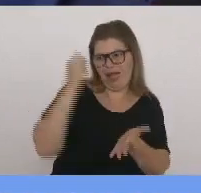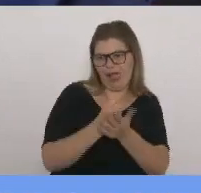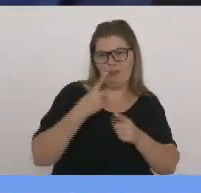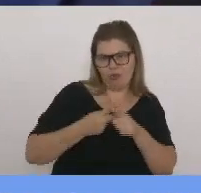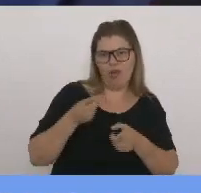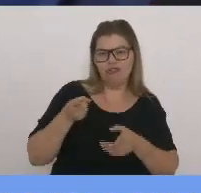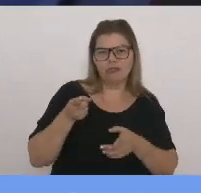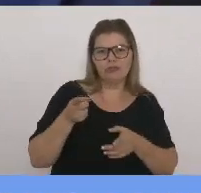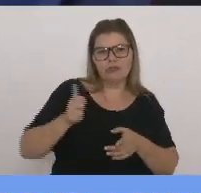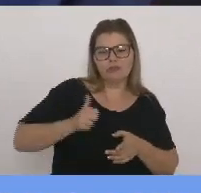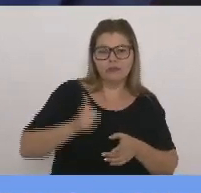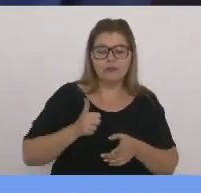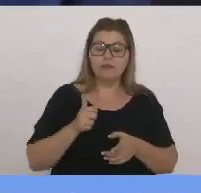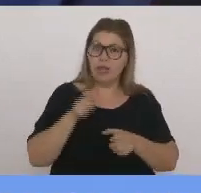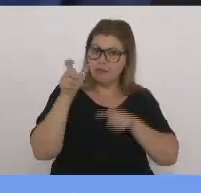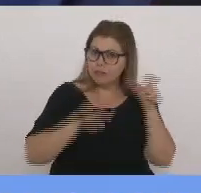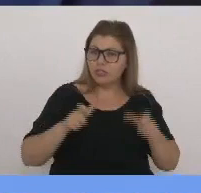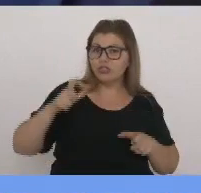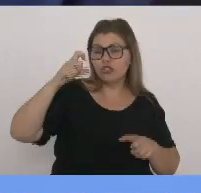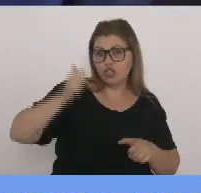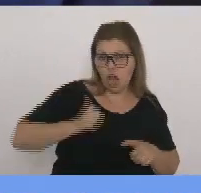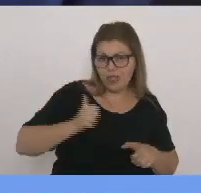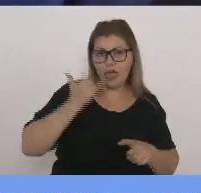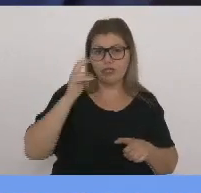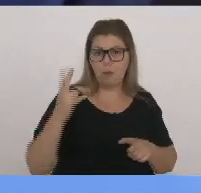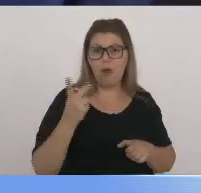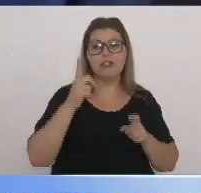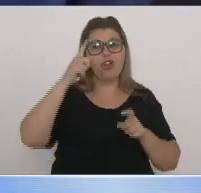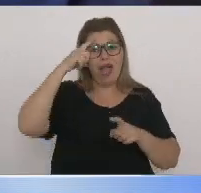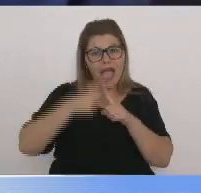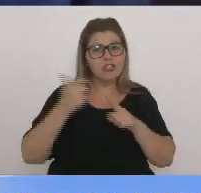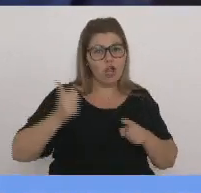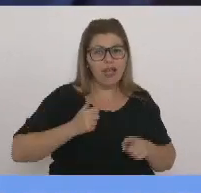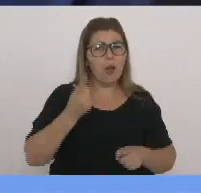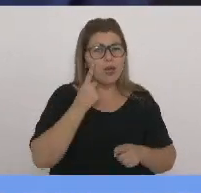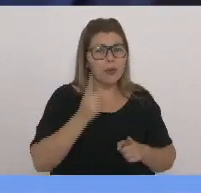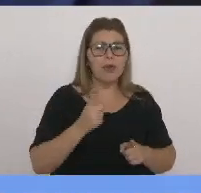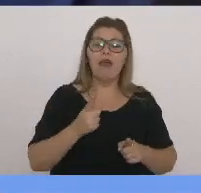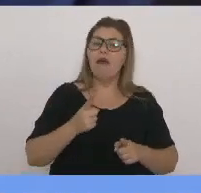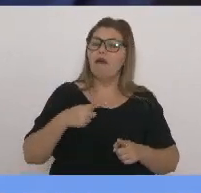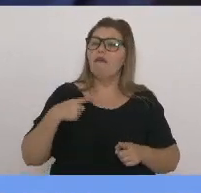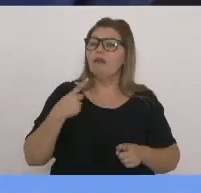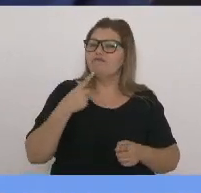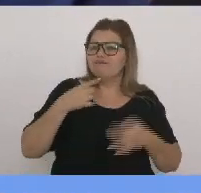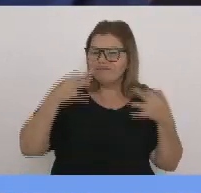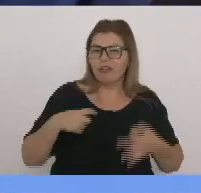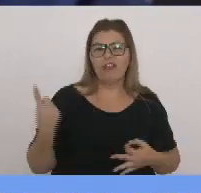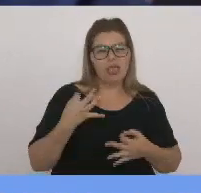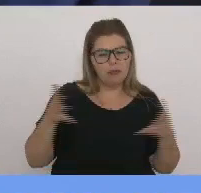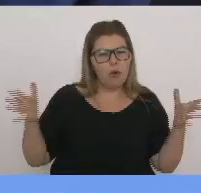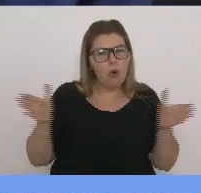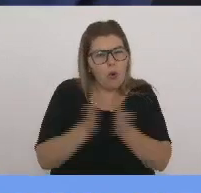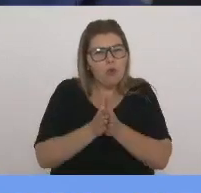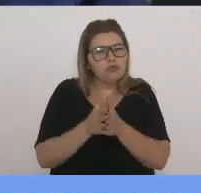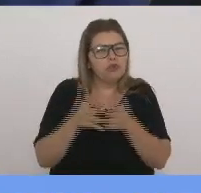combatiente, merecen que todas las fuerzas políticas argentinas estemos juntos, sin claudicaciones ni errores graves como